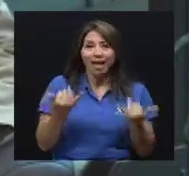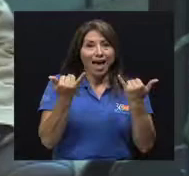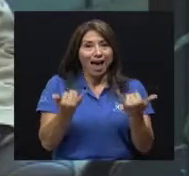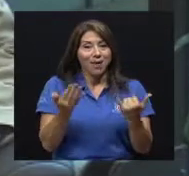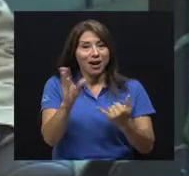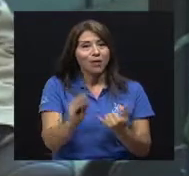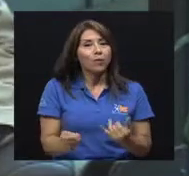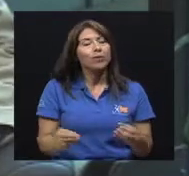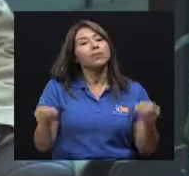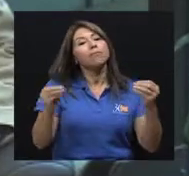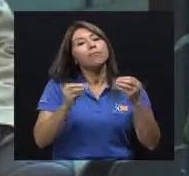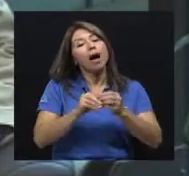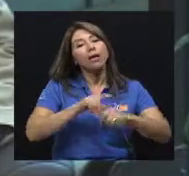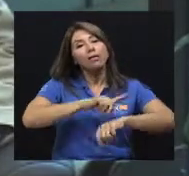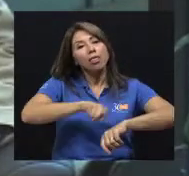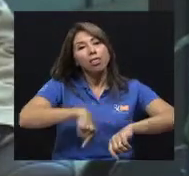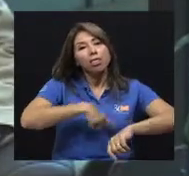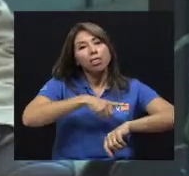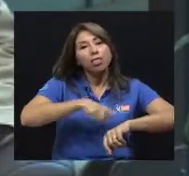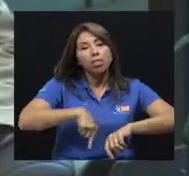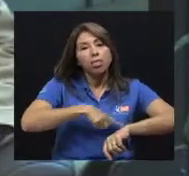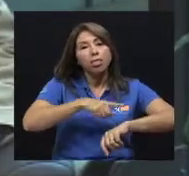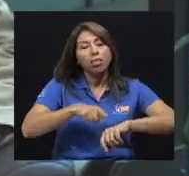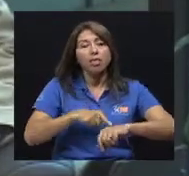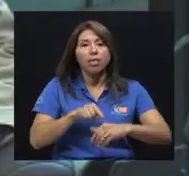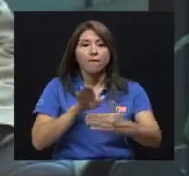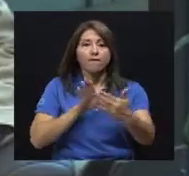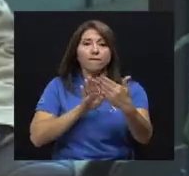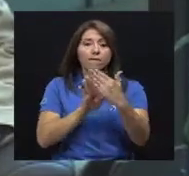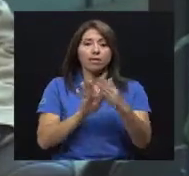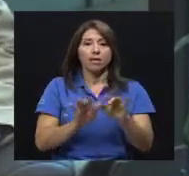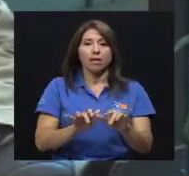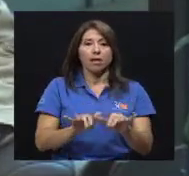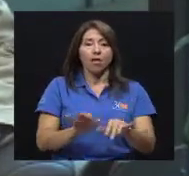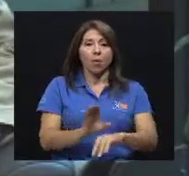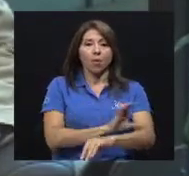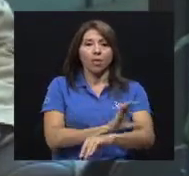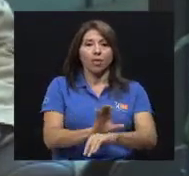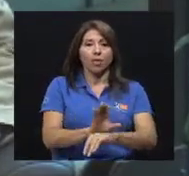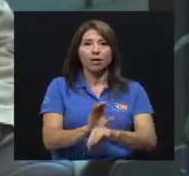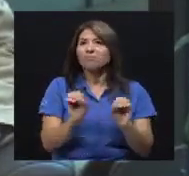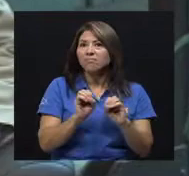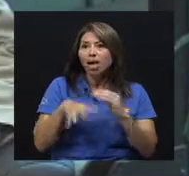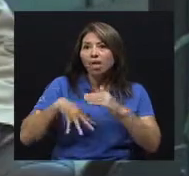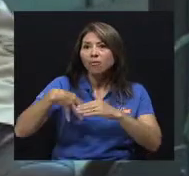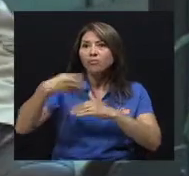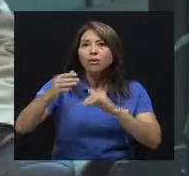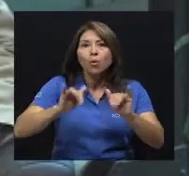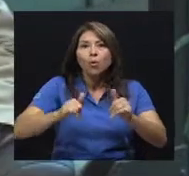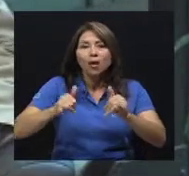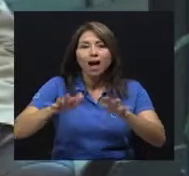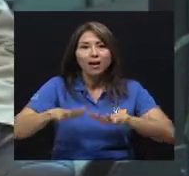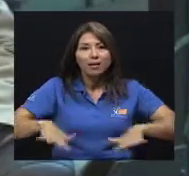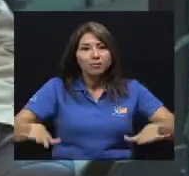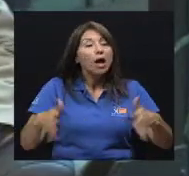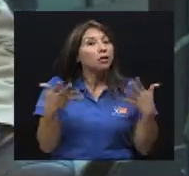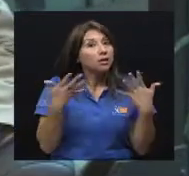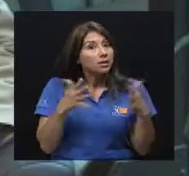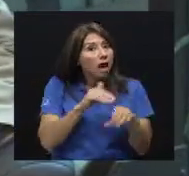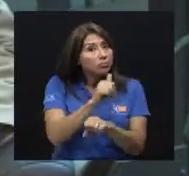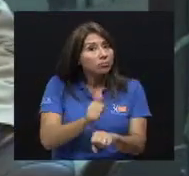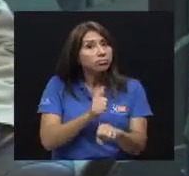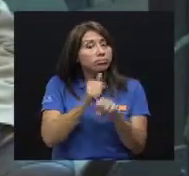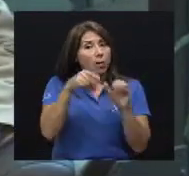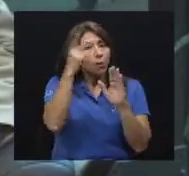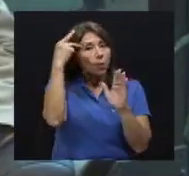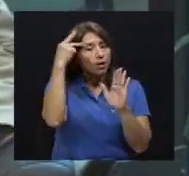más tiempo en la computadora y más tiempo con dispositivos que jugando al aire libre, a pesar de que se han implementado algunas políticas